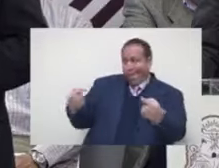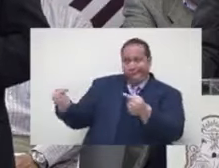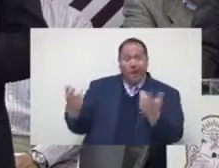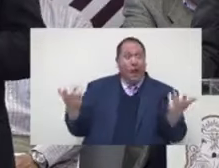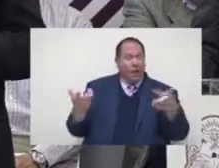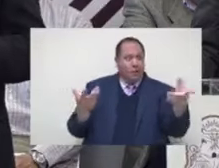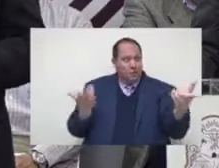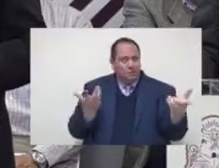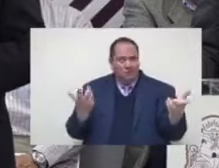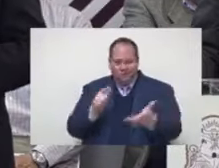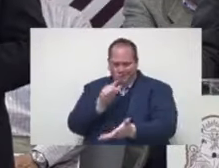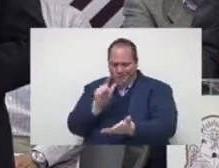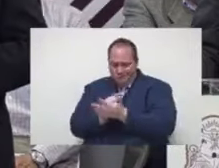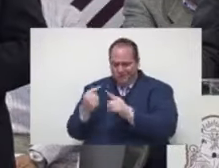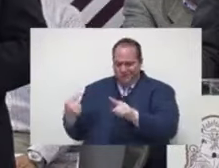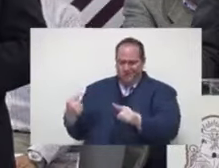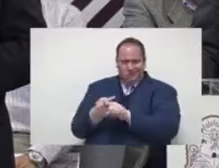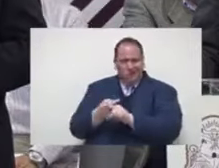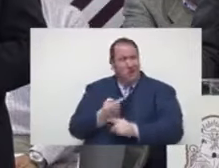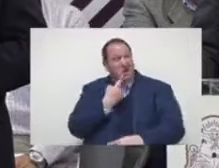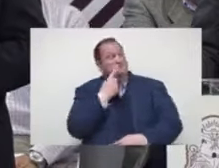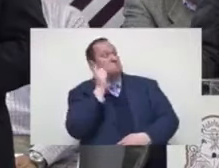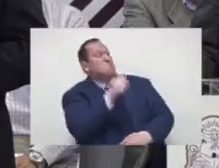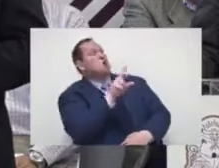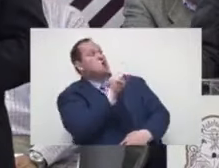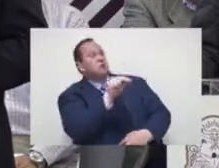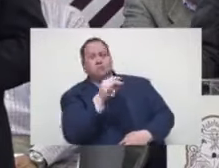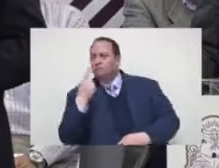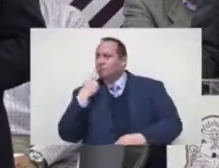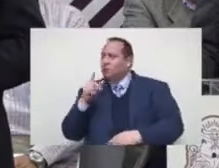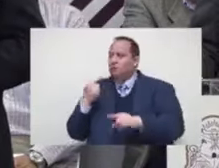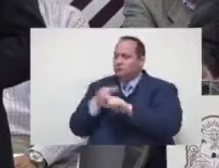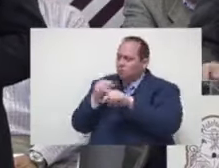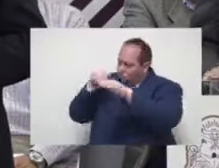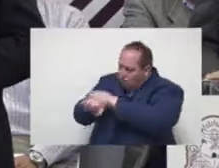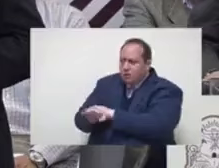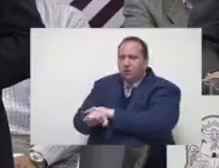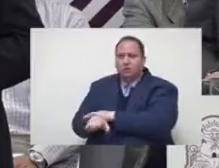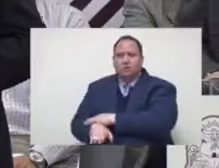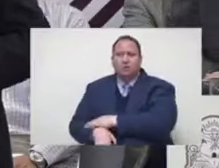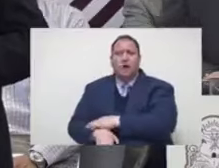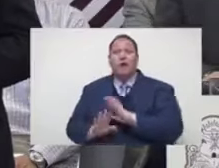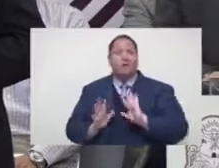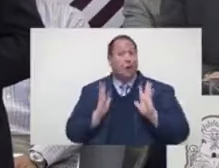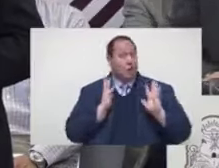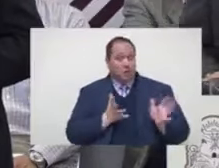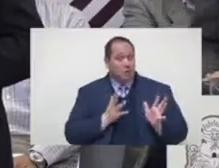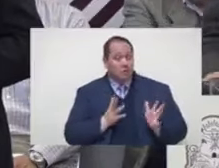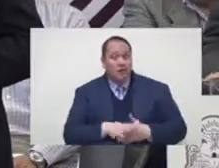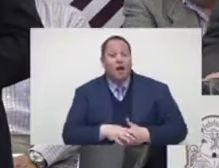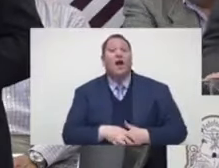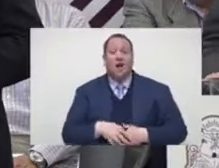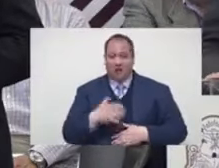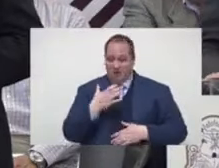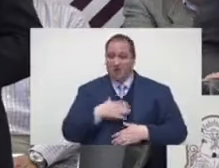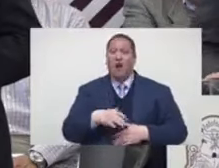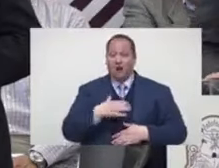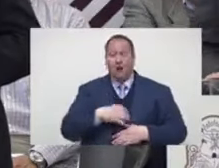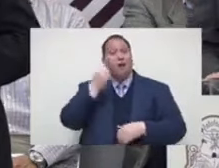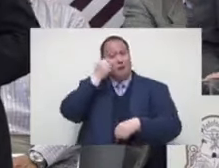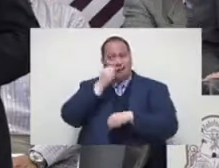actuando contrariamente a lo que expone una autoridad. Para el efecto, esto ya no se quedó así, ya hay una queja por parte